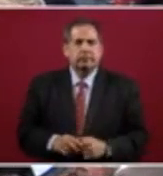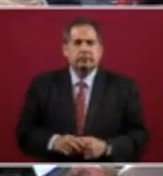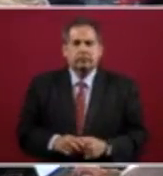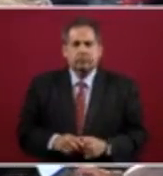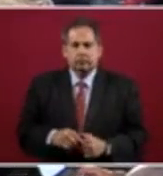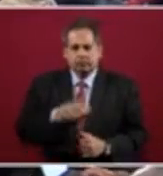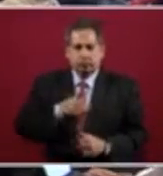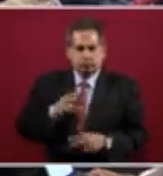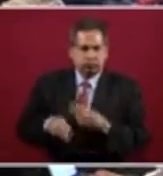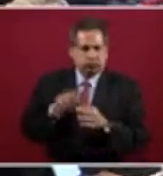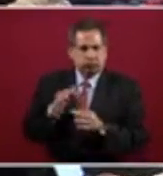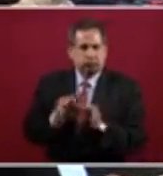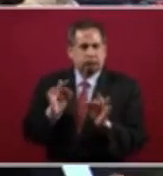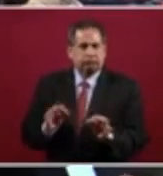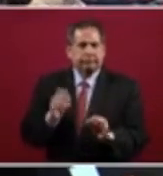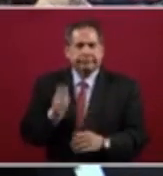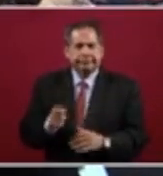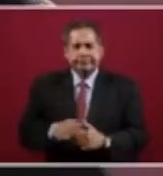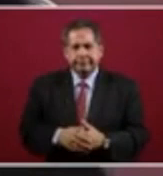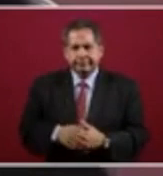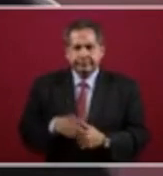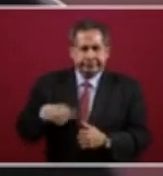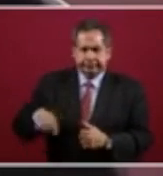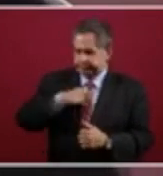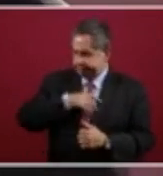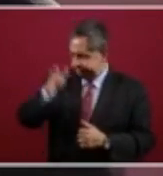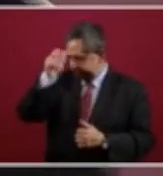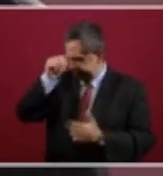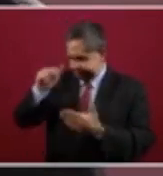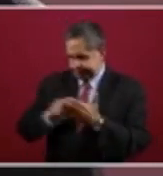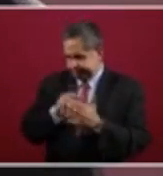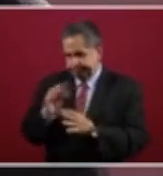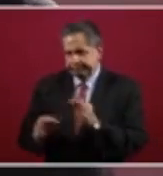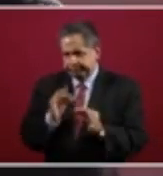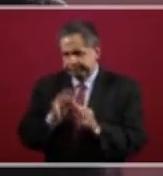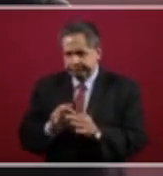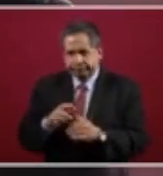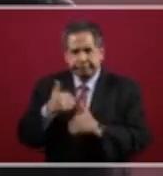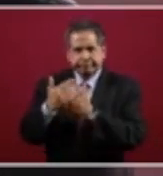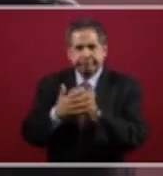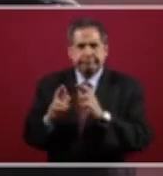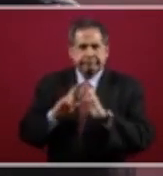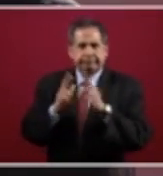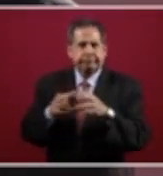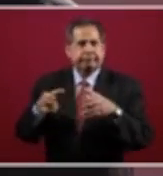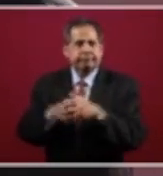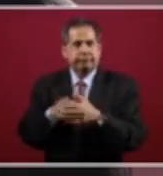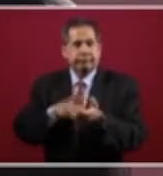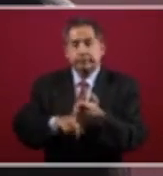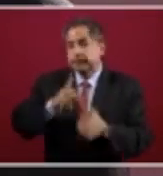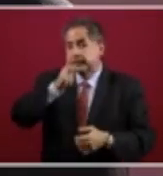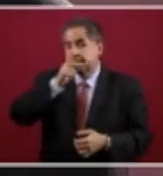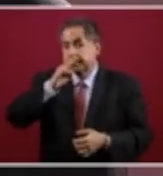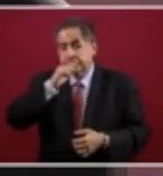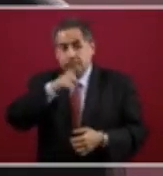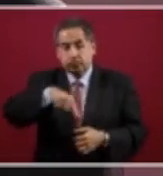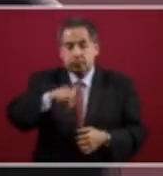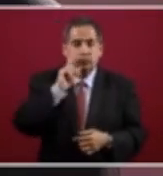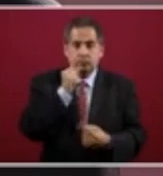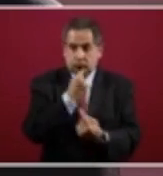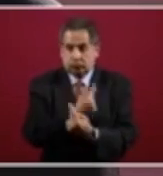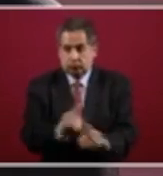voy a cumplir el acuerdo de reunirme con los papás de los